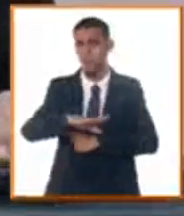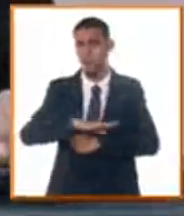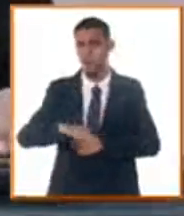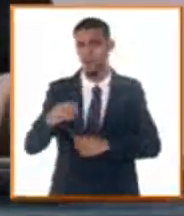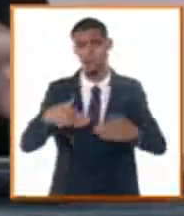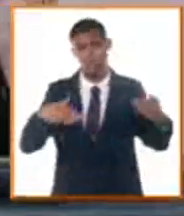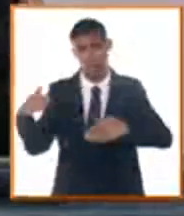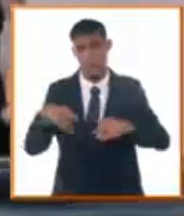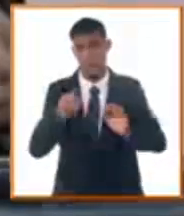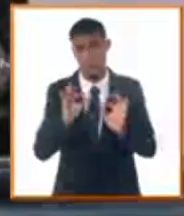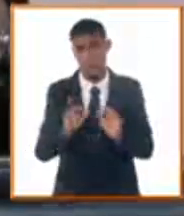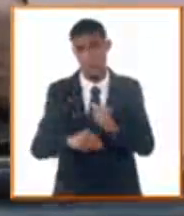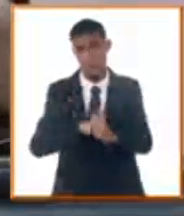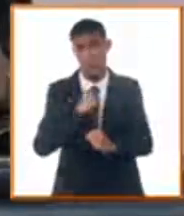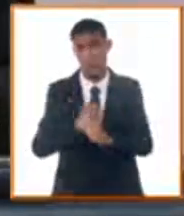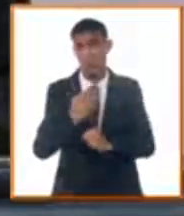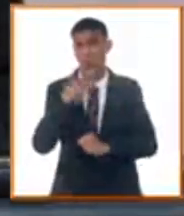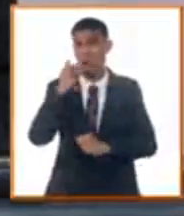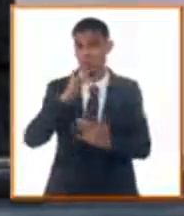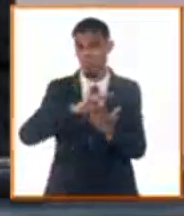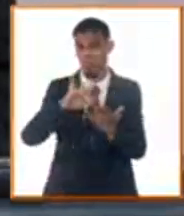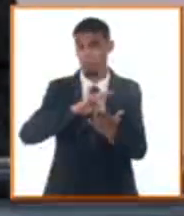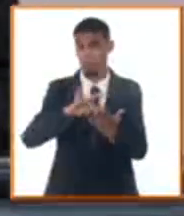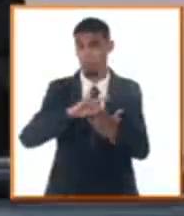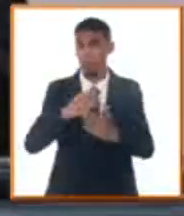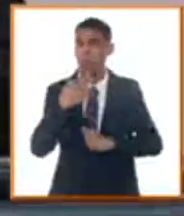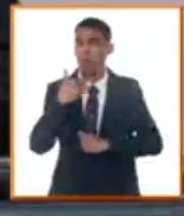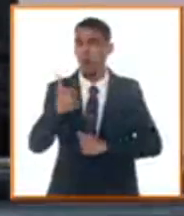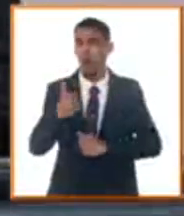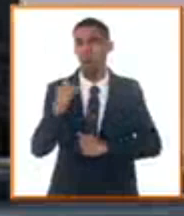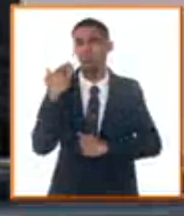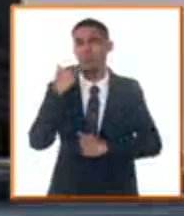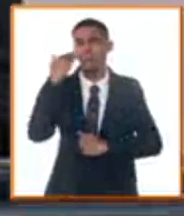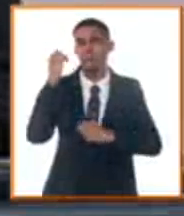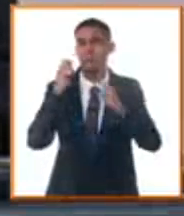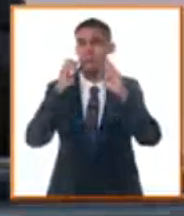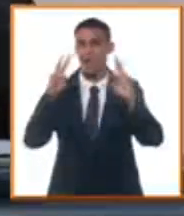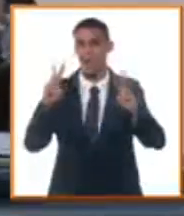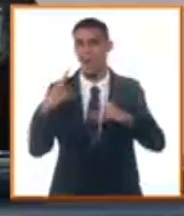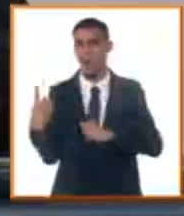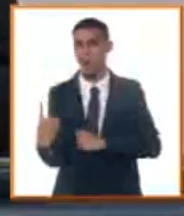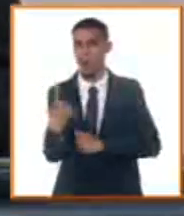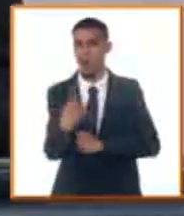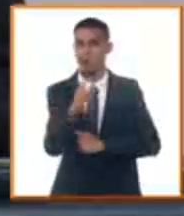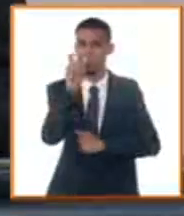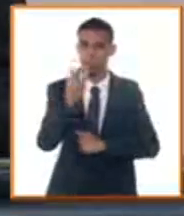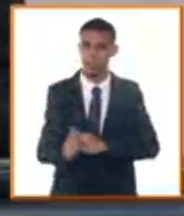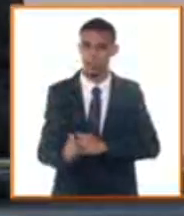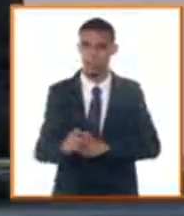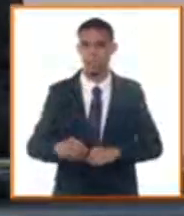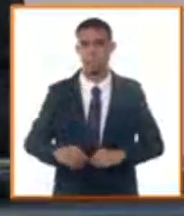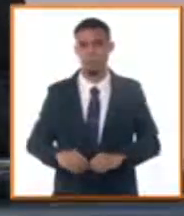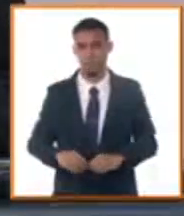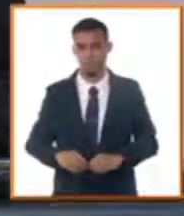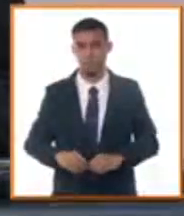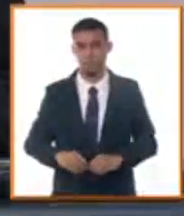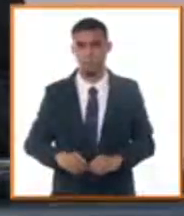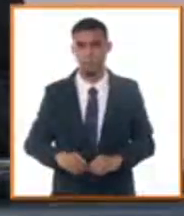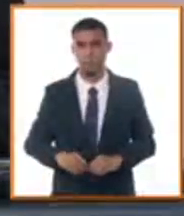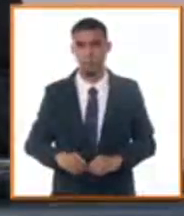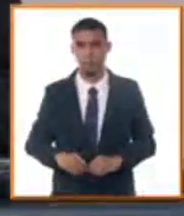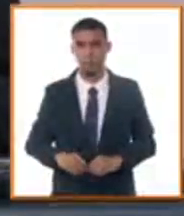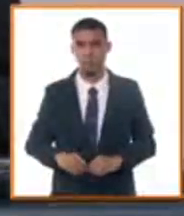en esta posibilidad también de mejorar el nivel de vida de cada uno de nosotros a través de las facilidades que ofrece el